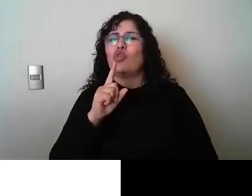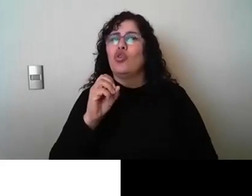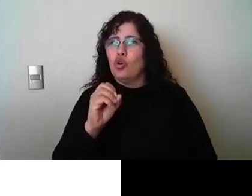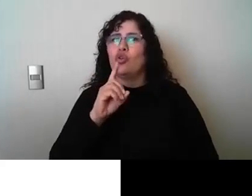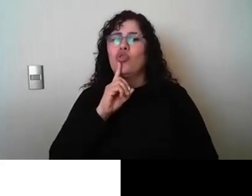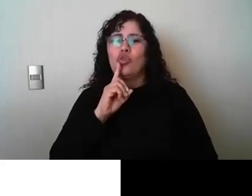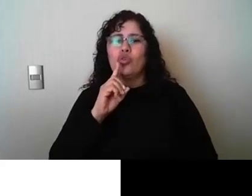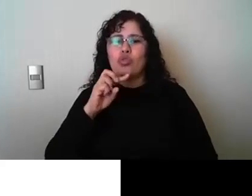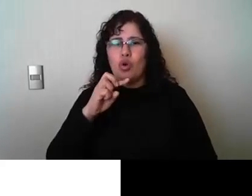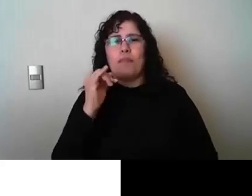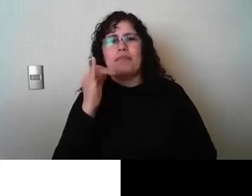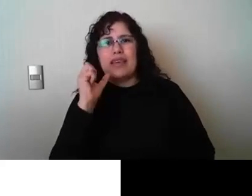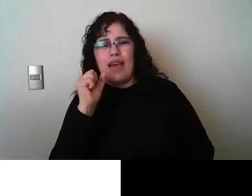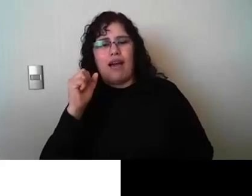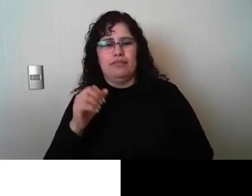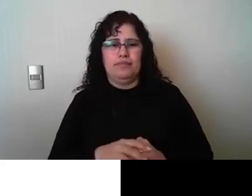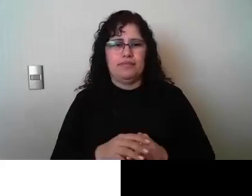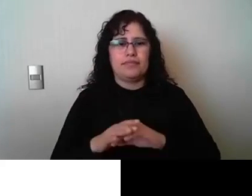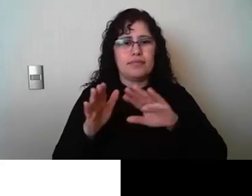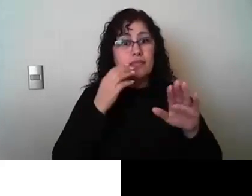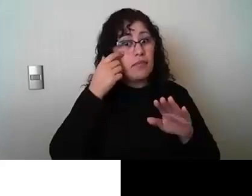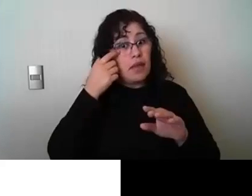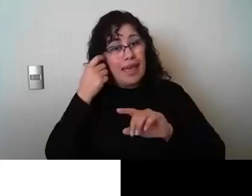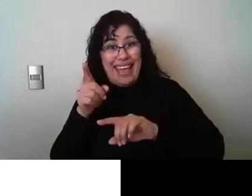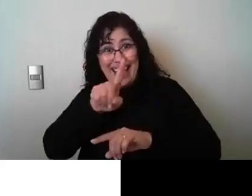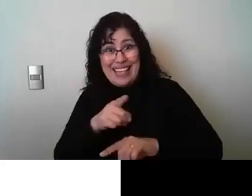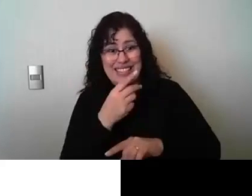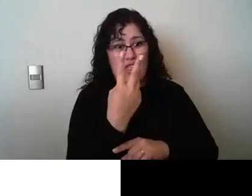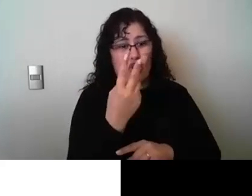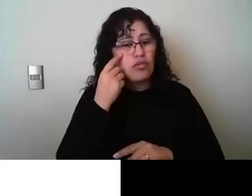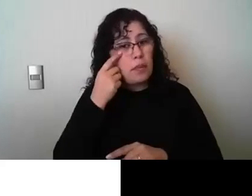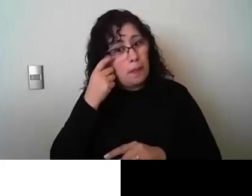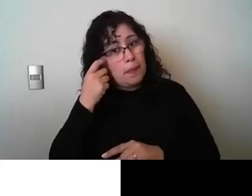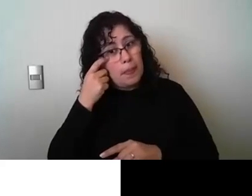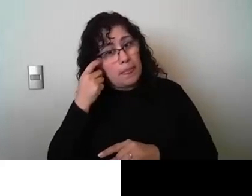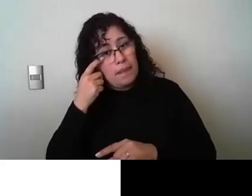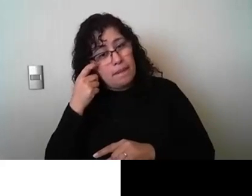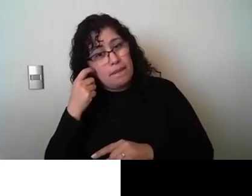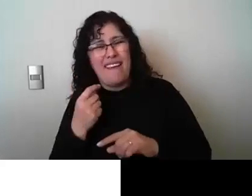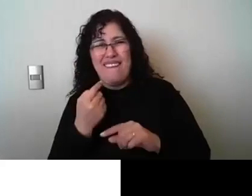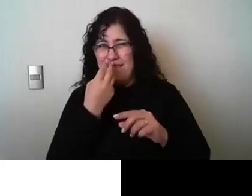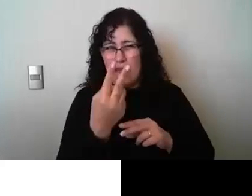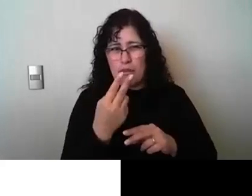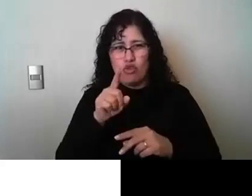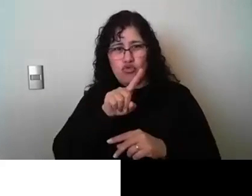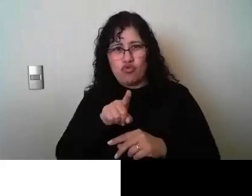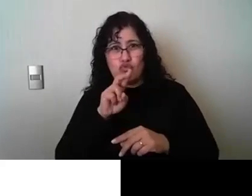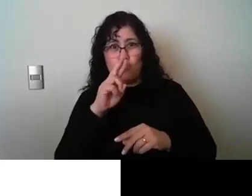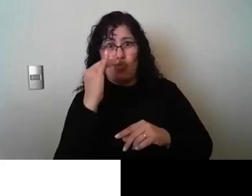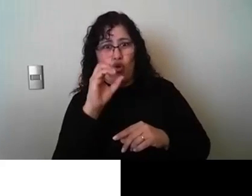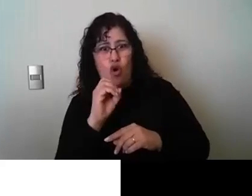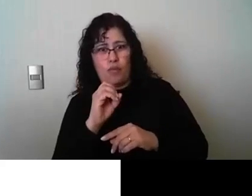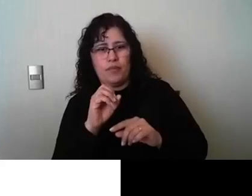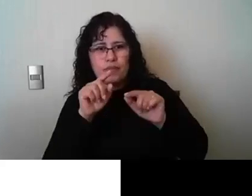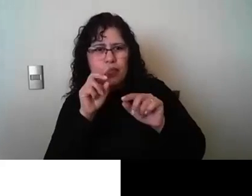acá, el labio superior del surco lateral. Este es el surco lateral y este es el labio superior. ¿Sí? En realidad